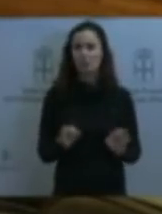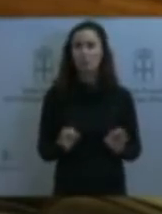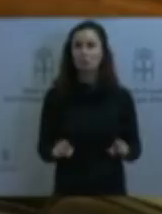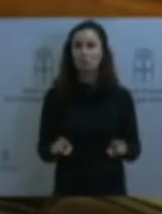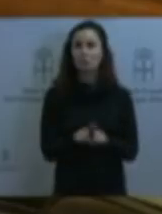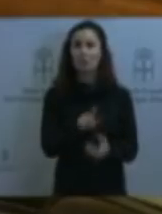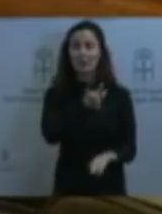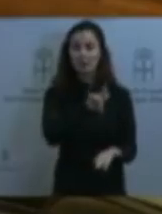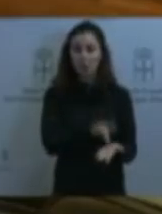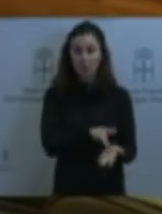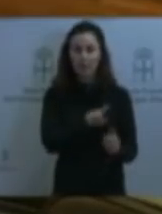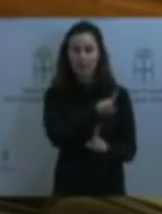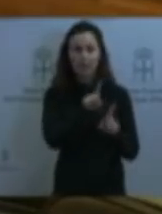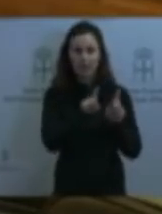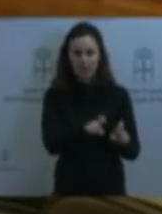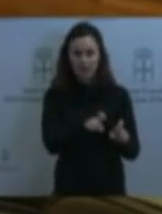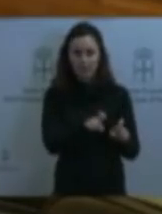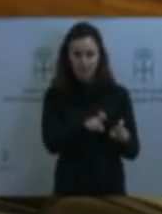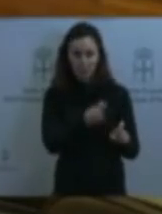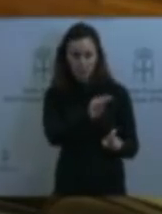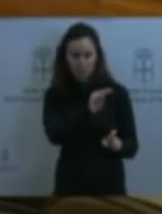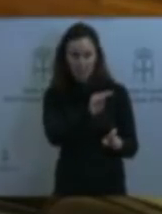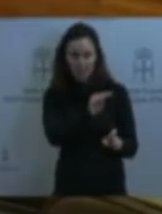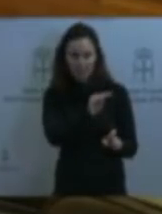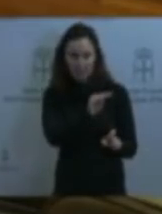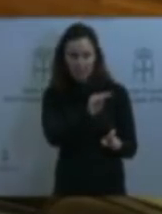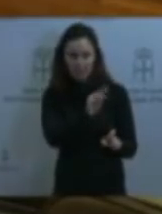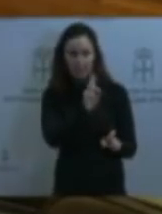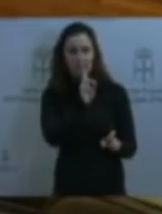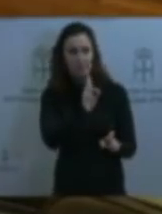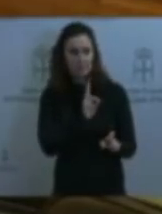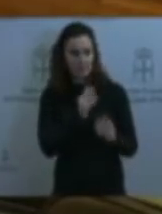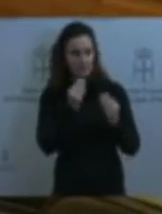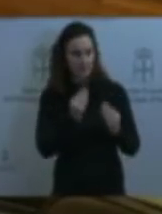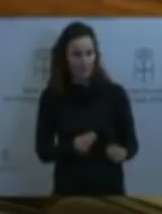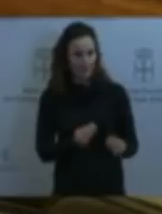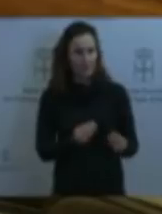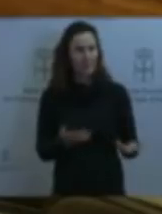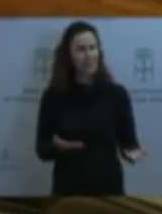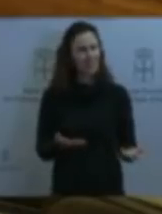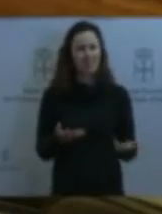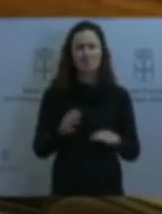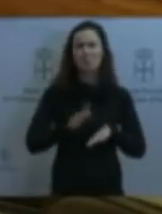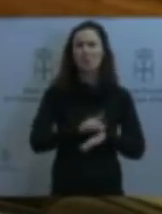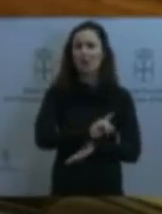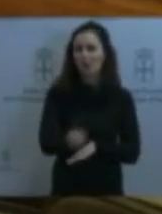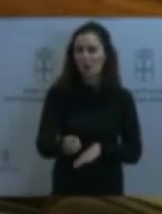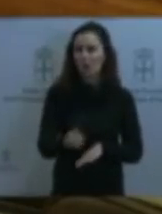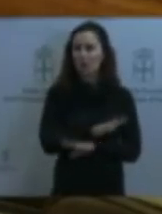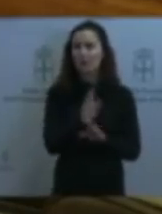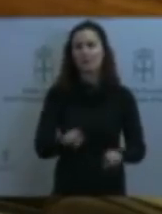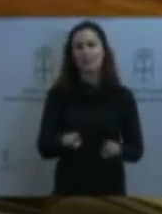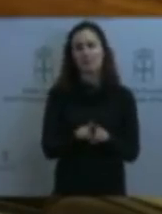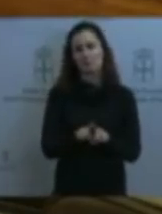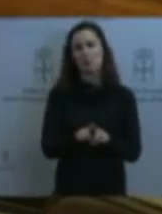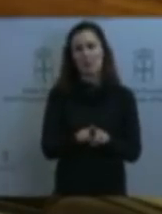se formula una pregunta. De esa manera, usted lo que falla es pervertir el debate parlamentario, porque nos niega a